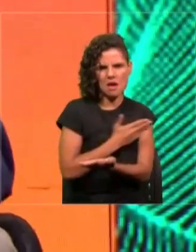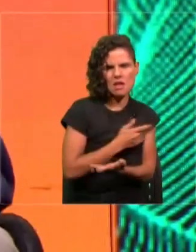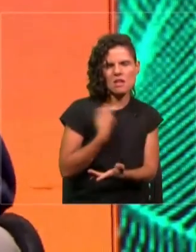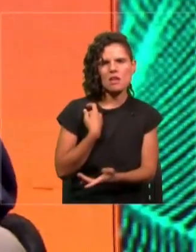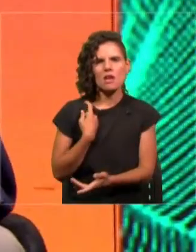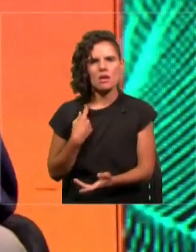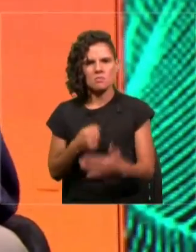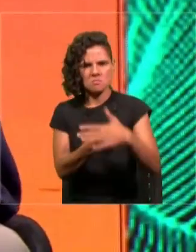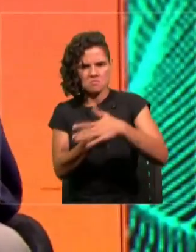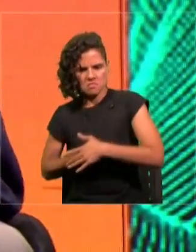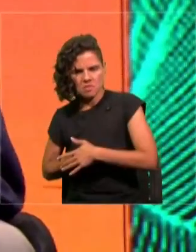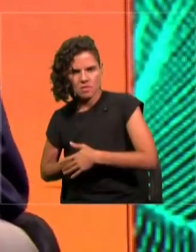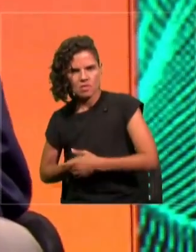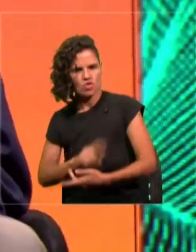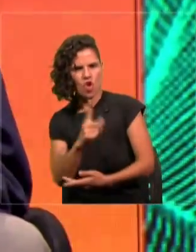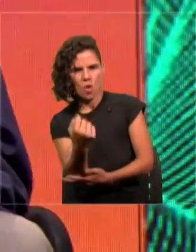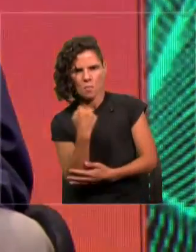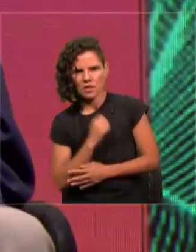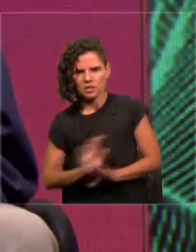sirven.